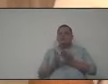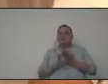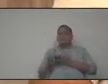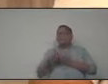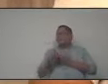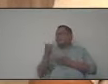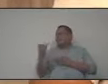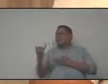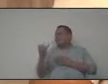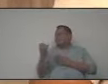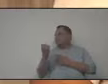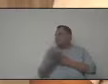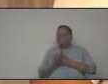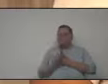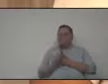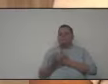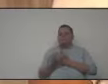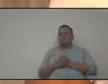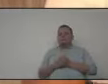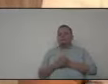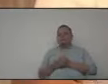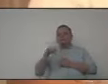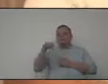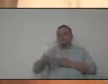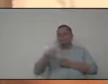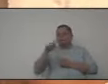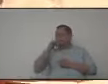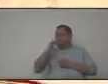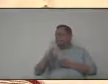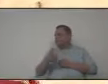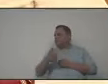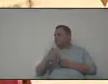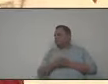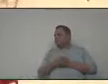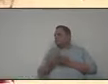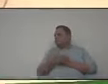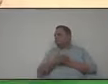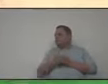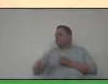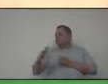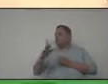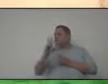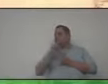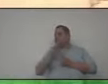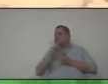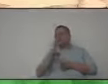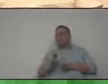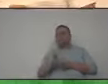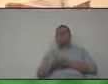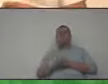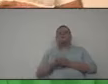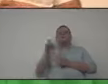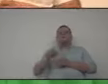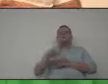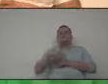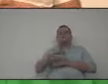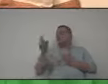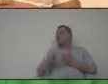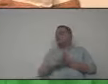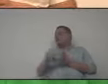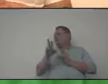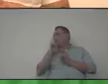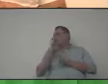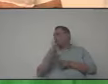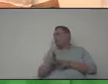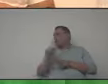no aparecen durante hoy, mañana, más adelante se les va a terminar, doctor Roballo nos indica acá, dando esas respuestas. Es decir,